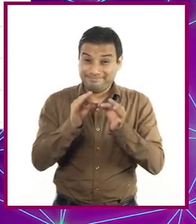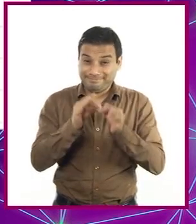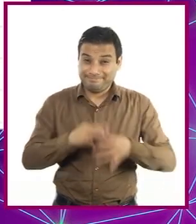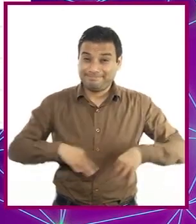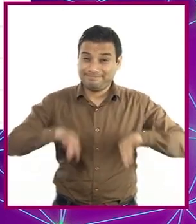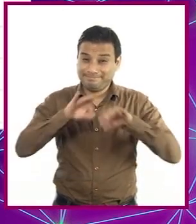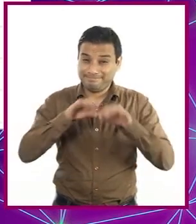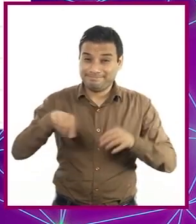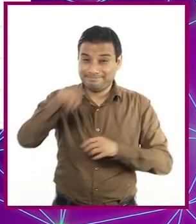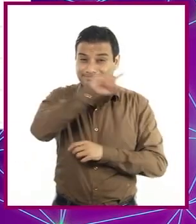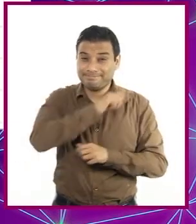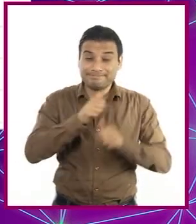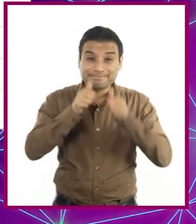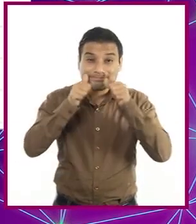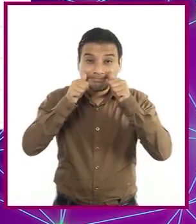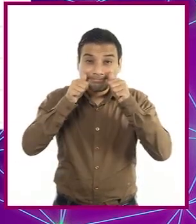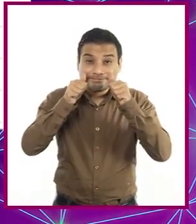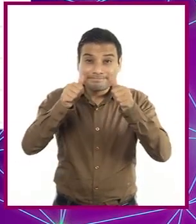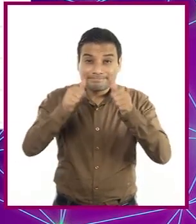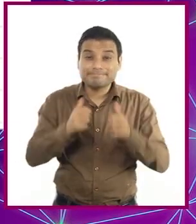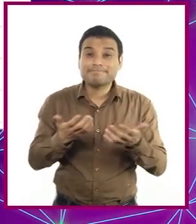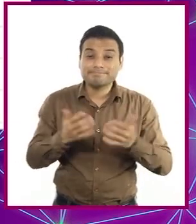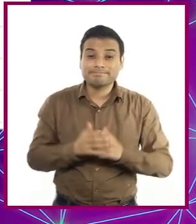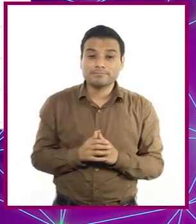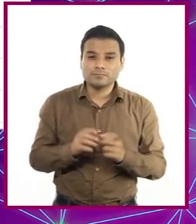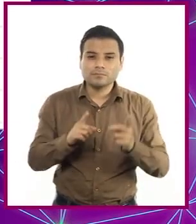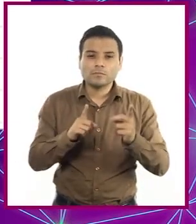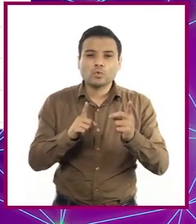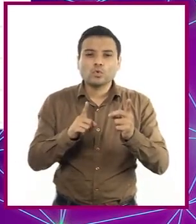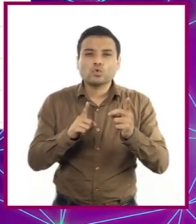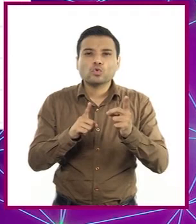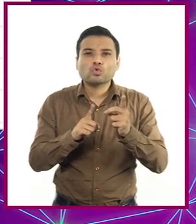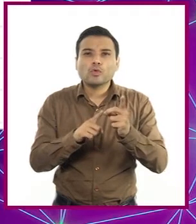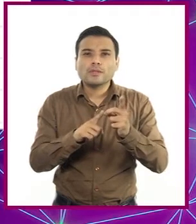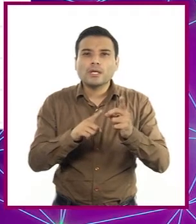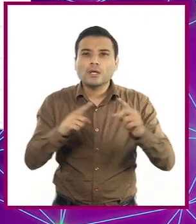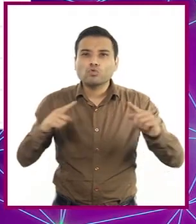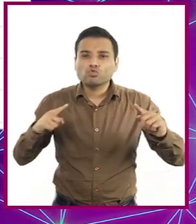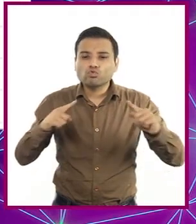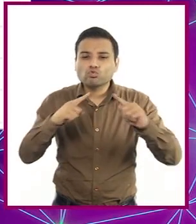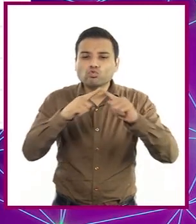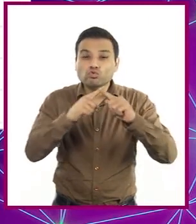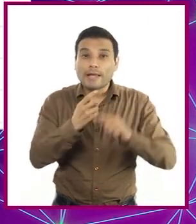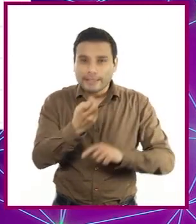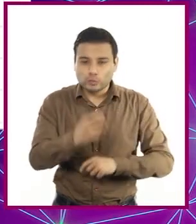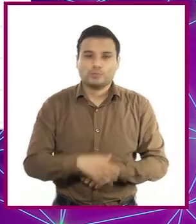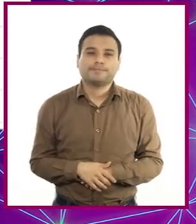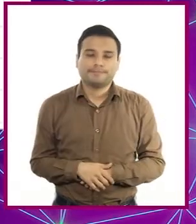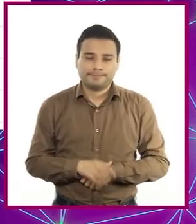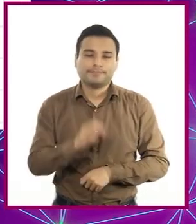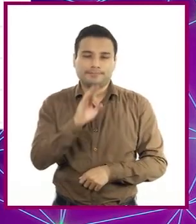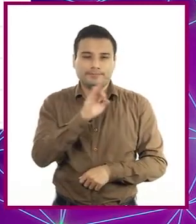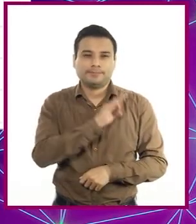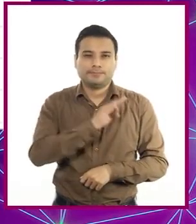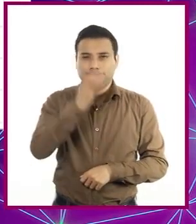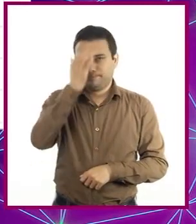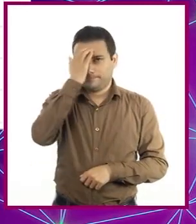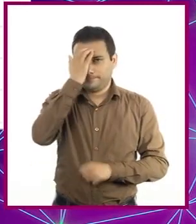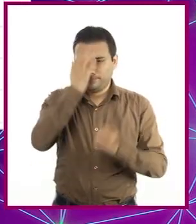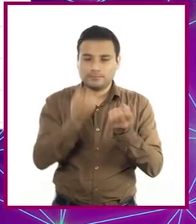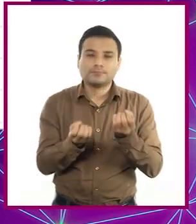tu atención solo en los cruces exactos, ya que estos te permitirán tabular y encontrar el valor de la